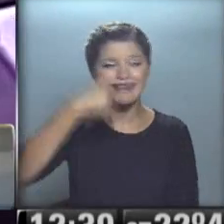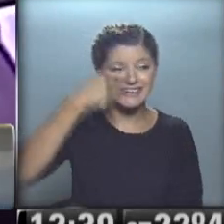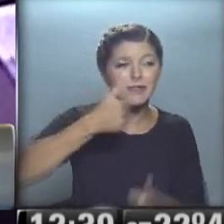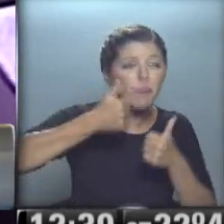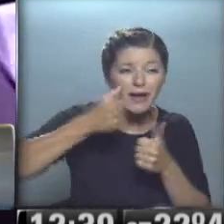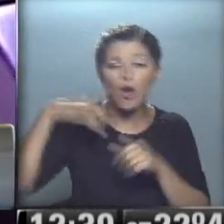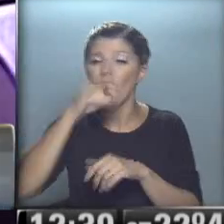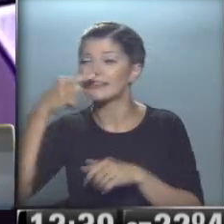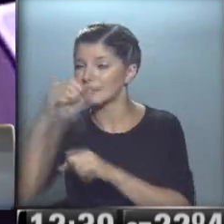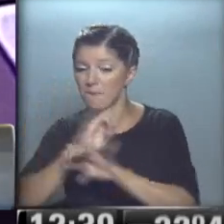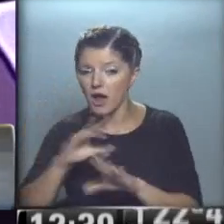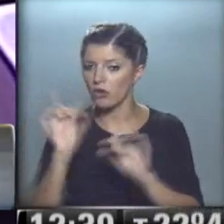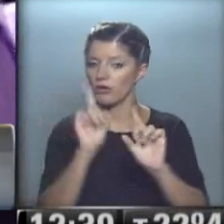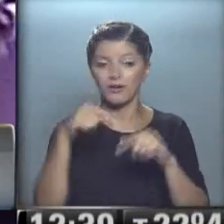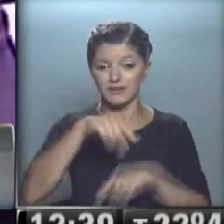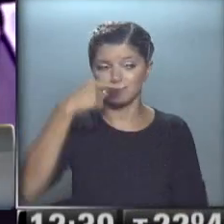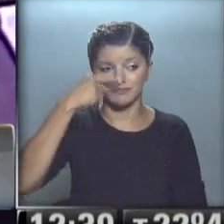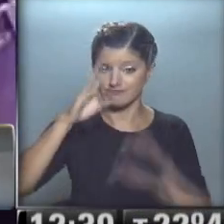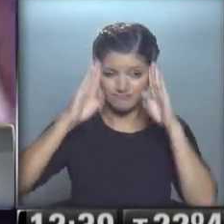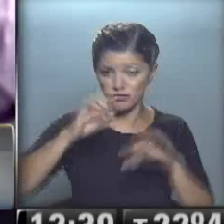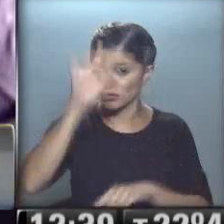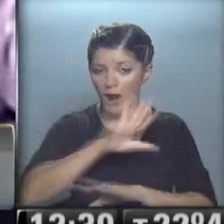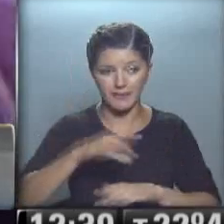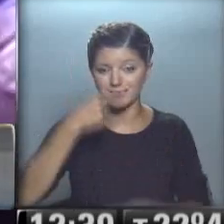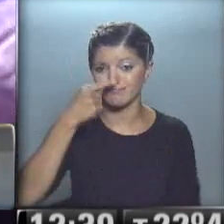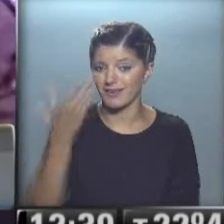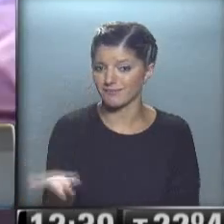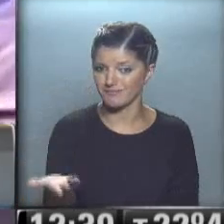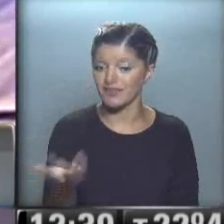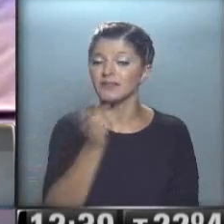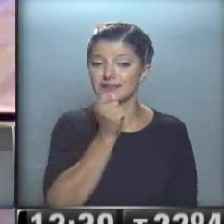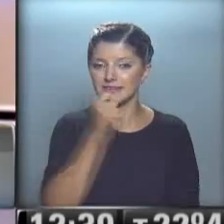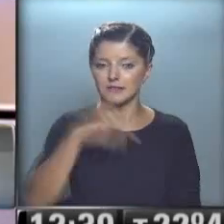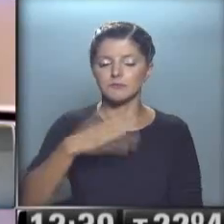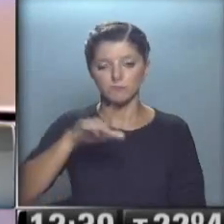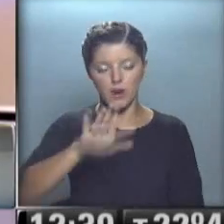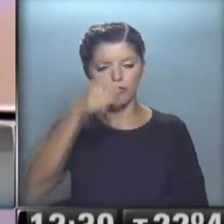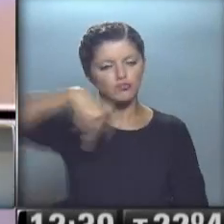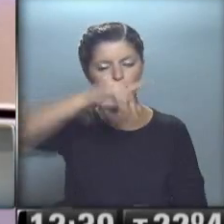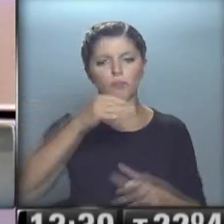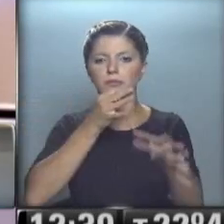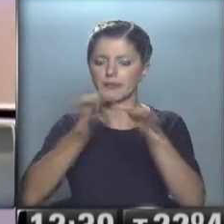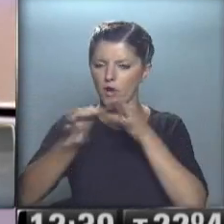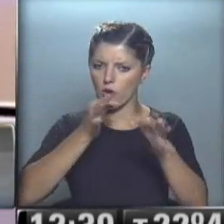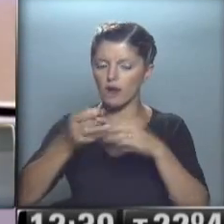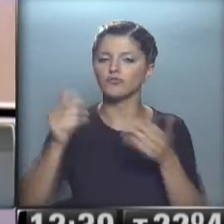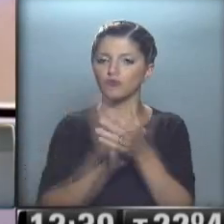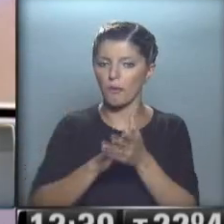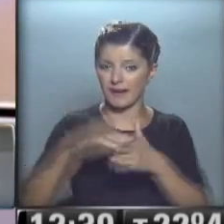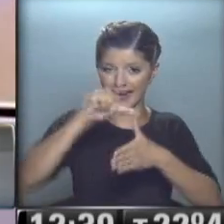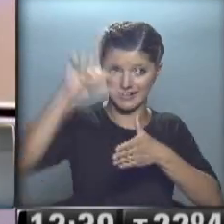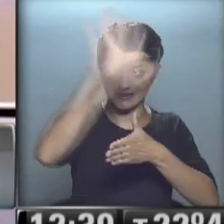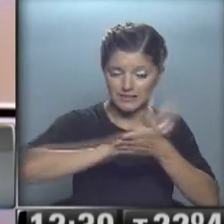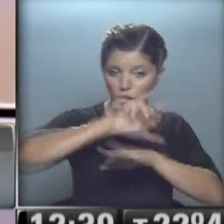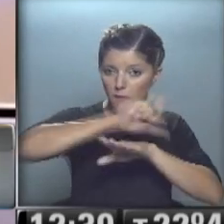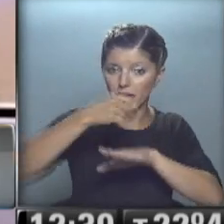malos los intereses son eso intereses y cuando nos sentamos a decidir sobre los intereses de la región y